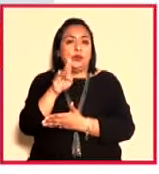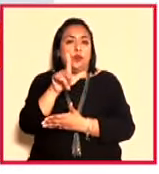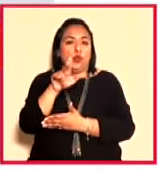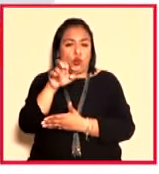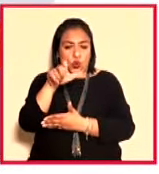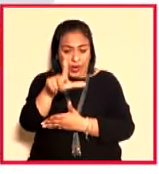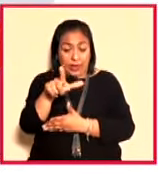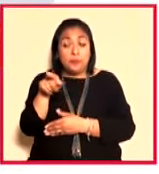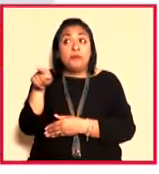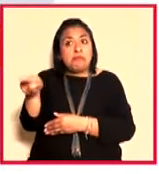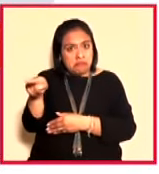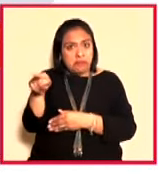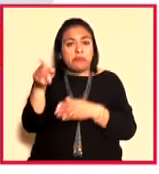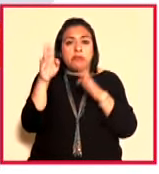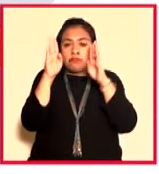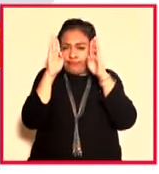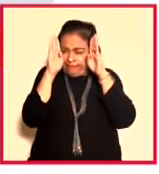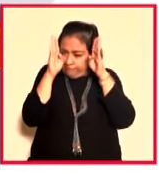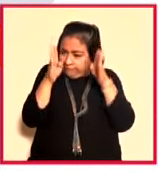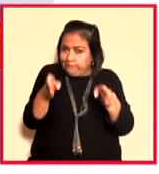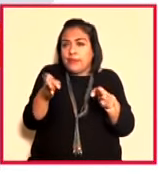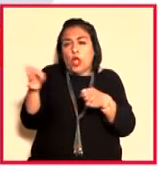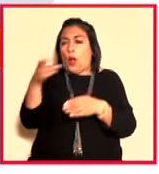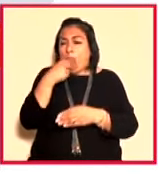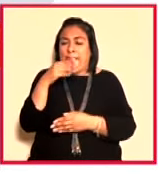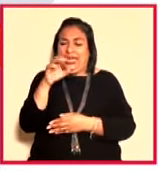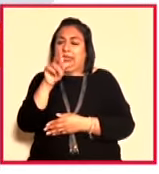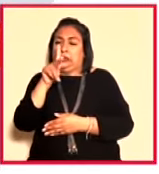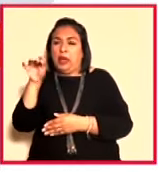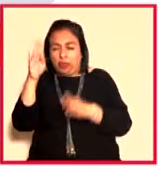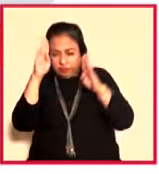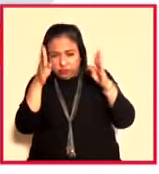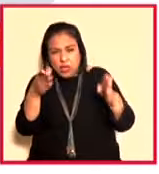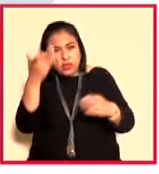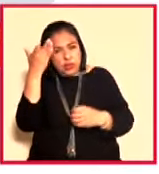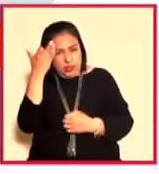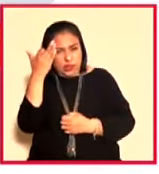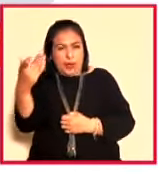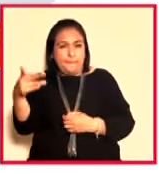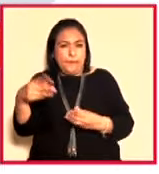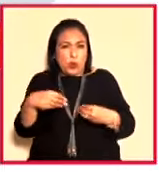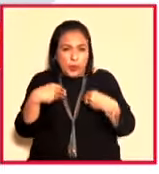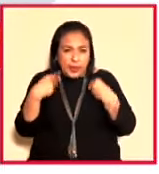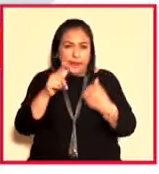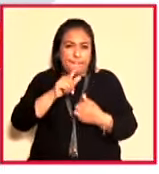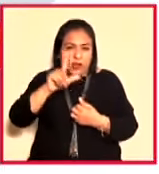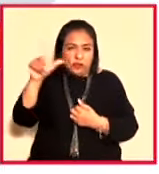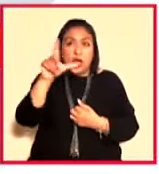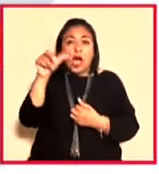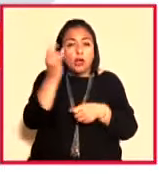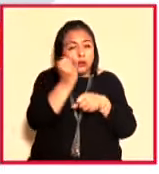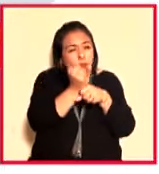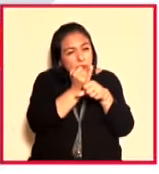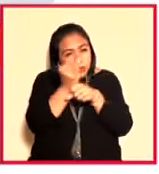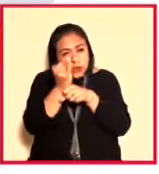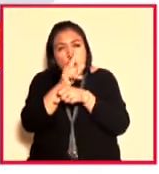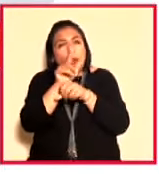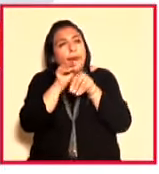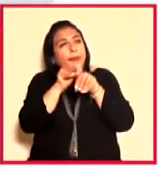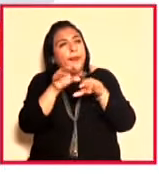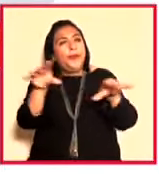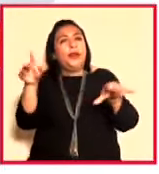ha dedicado, o sea, Espada, la mayor parte de su vida profesional al estudio y a la difusión de la